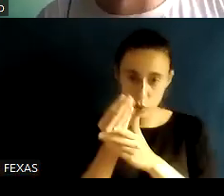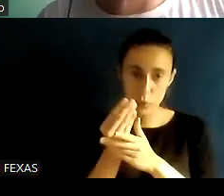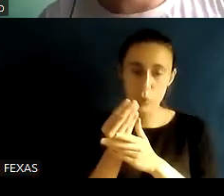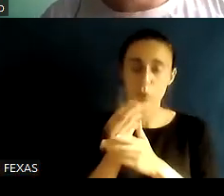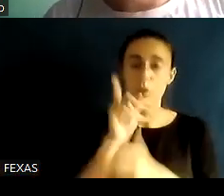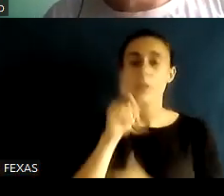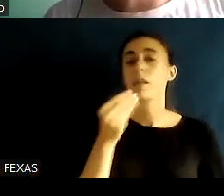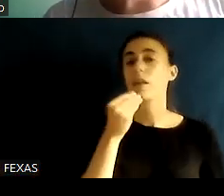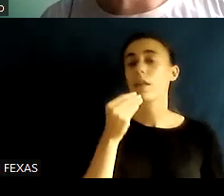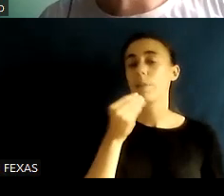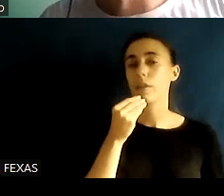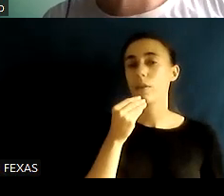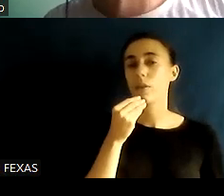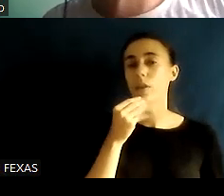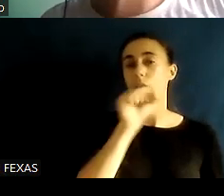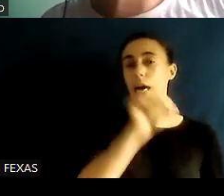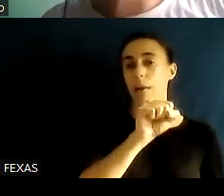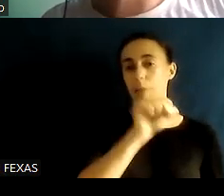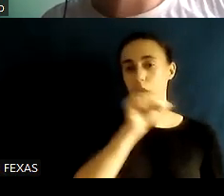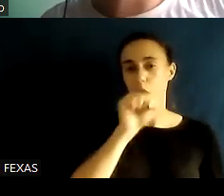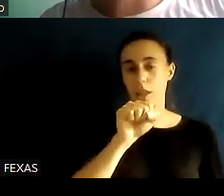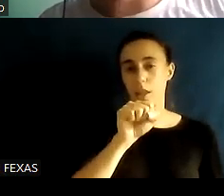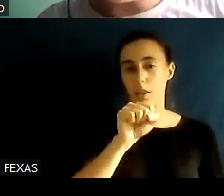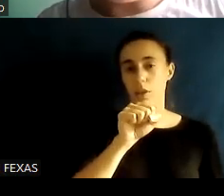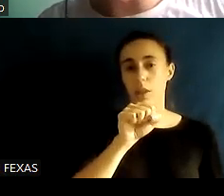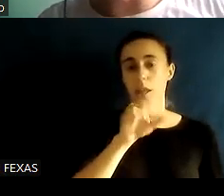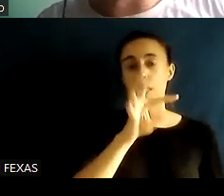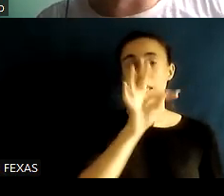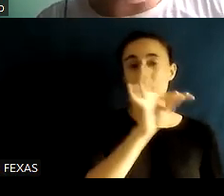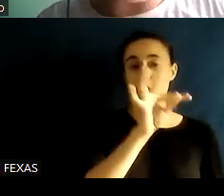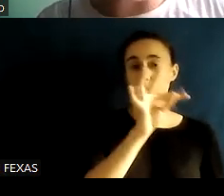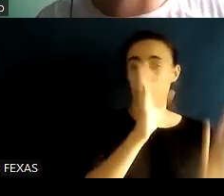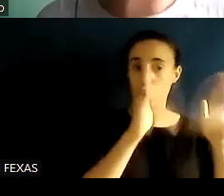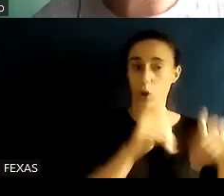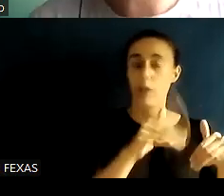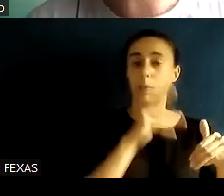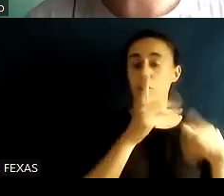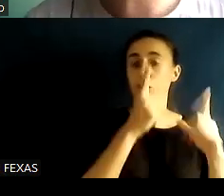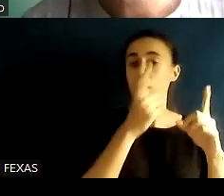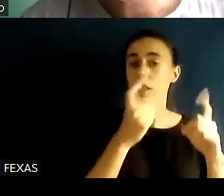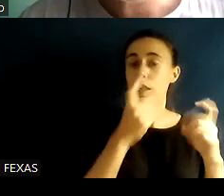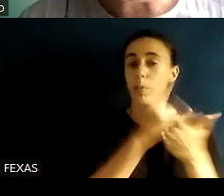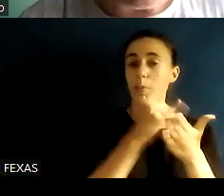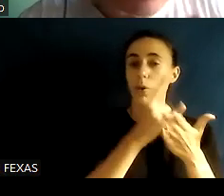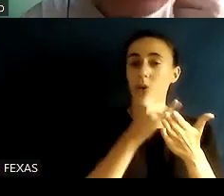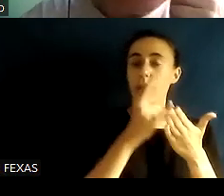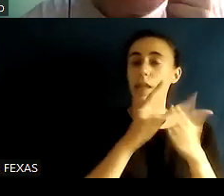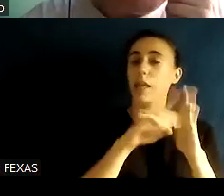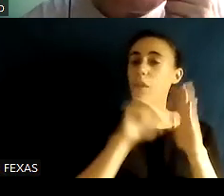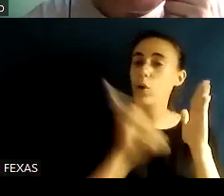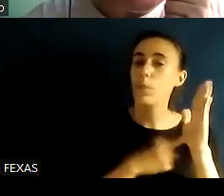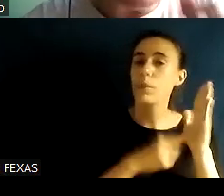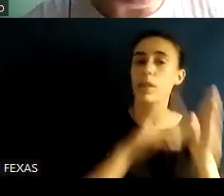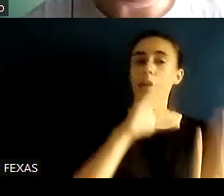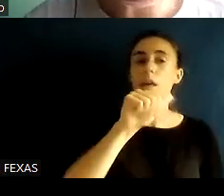que llevan aminoácidos carecen de triptófano. Por lo tanto, lo que vamos a necesitar es esto, proteína completa. En el caso de calostro, como